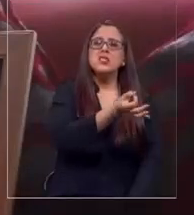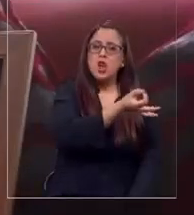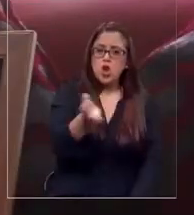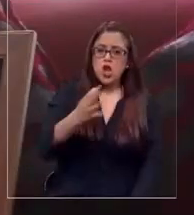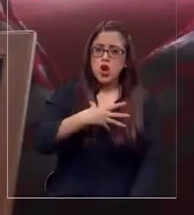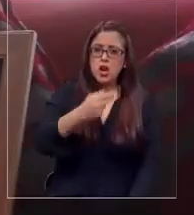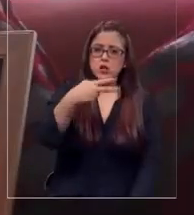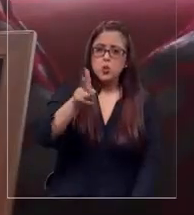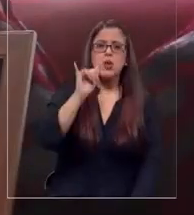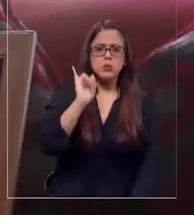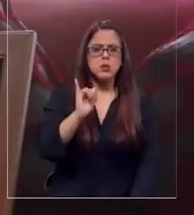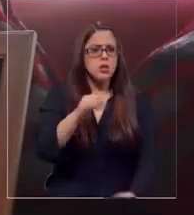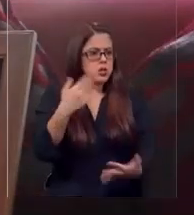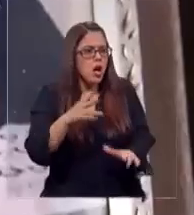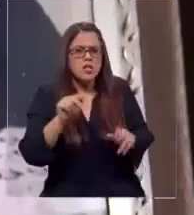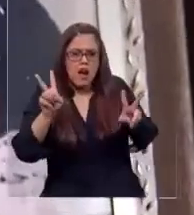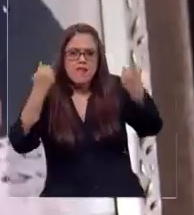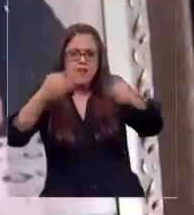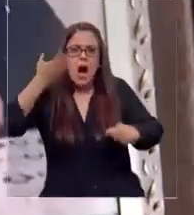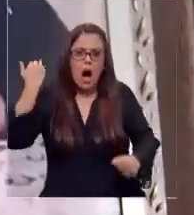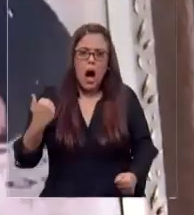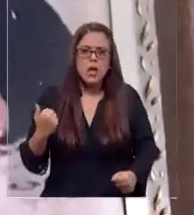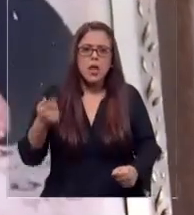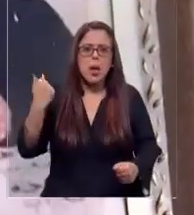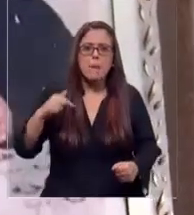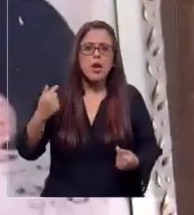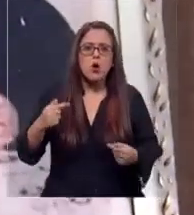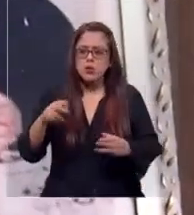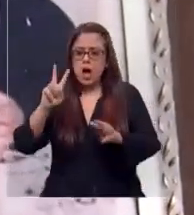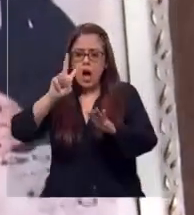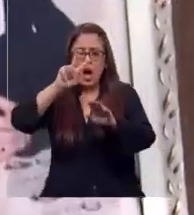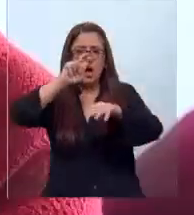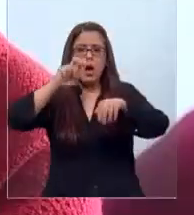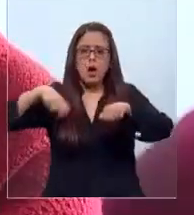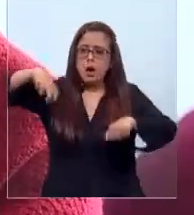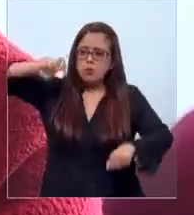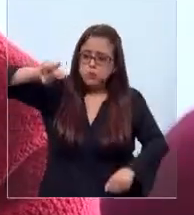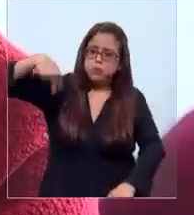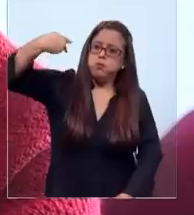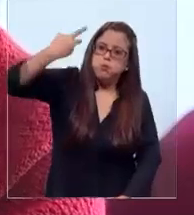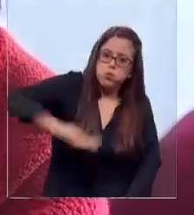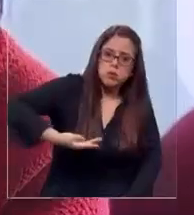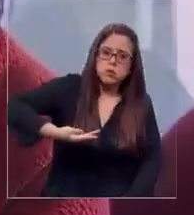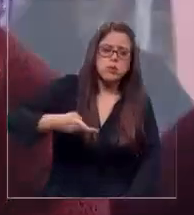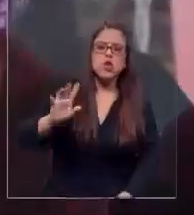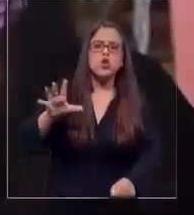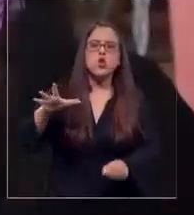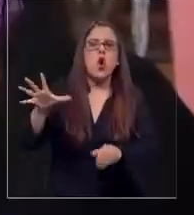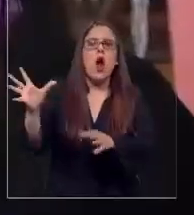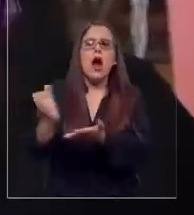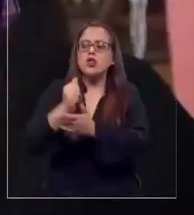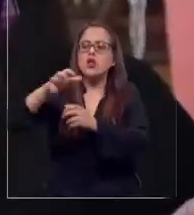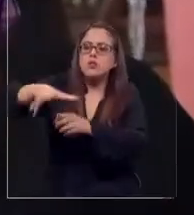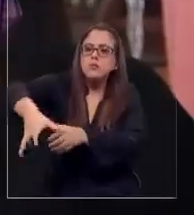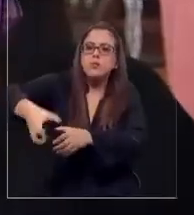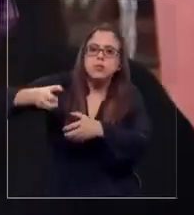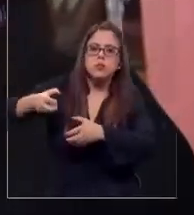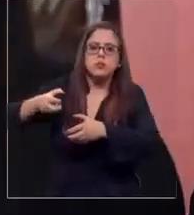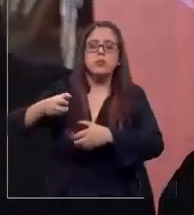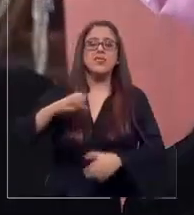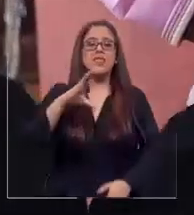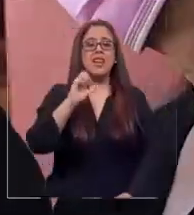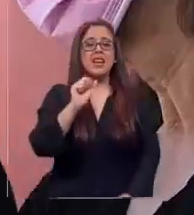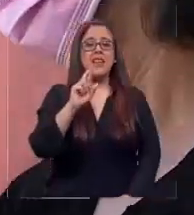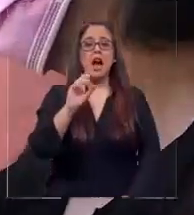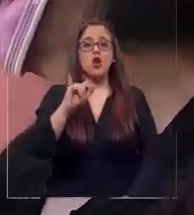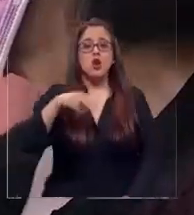ella cayó directamente al vacío, no se alcanzó a sujetar en nada. Yo le dije, hija, pero tú no estabas jugando la escala, tú no, no, mamita. Fue la propia Carolina